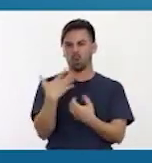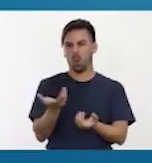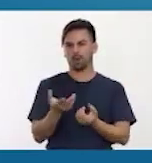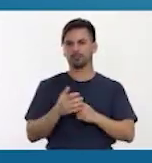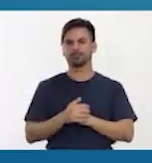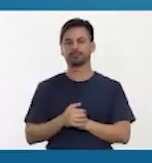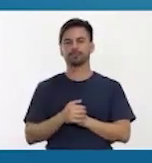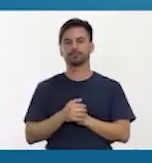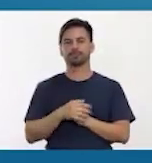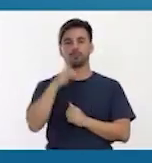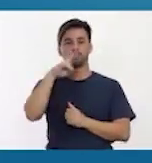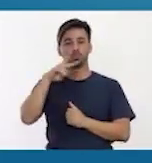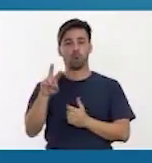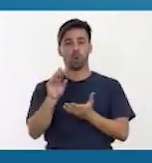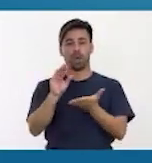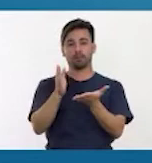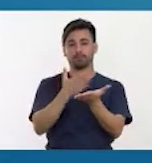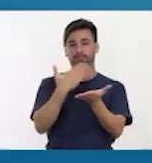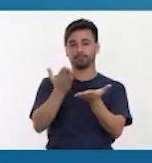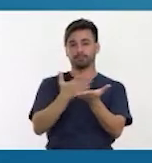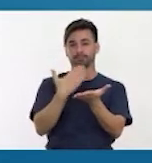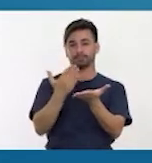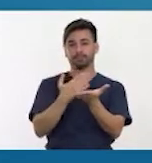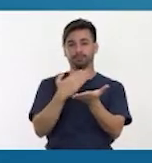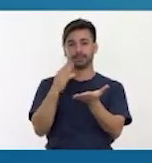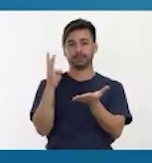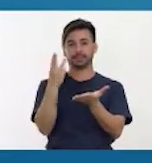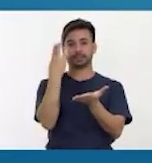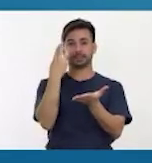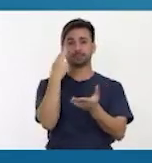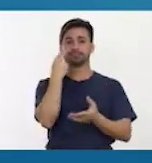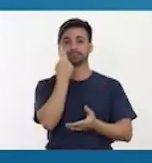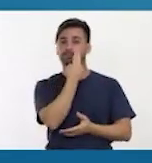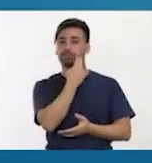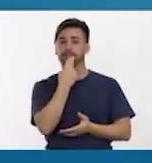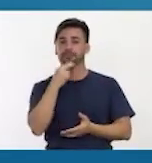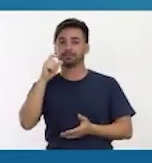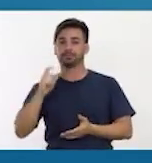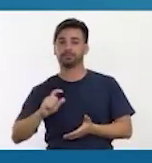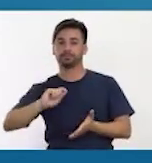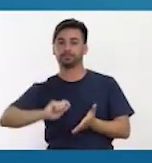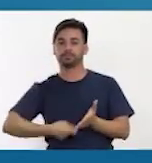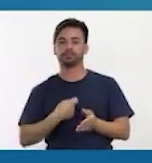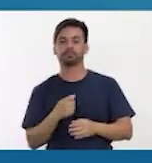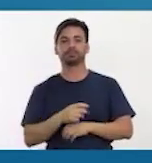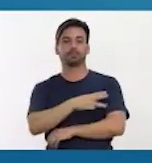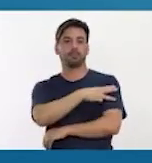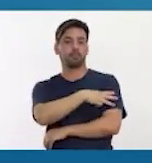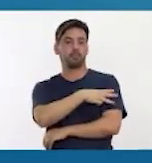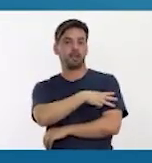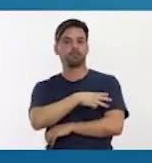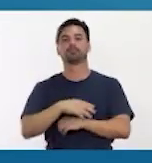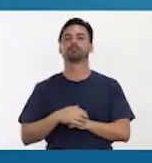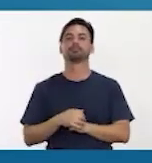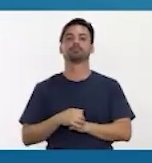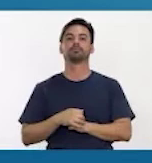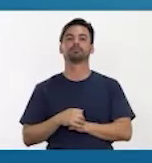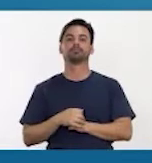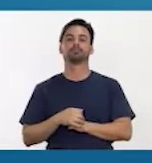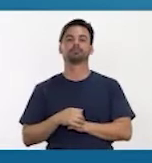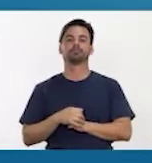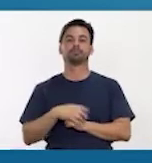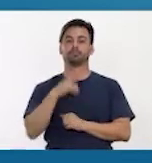XIX. Como les muestro en pantalla, estas obras aparecen en el cuaderno Martiano 3 de